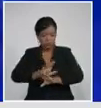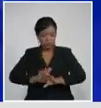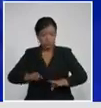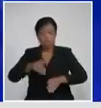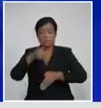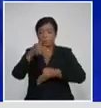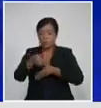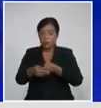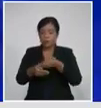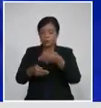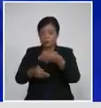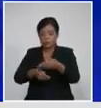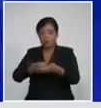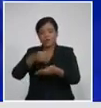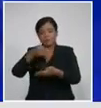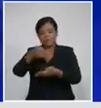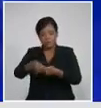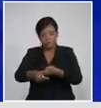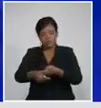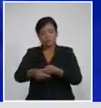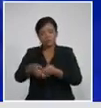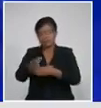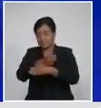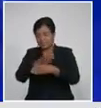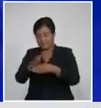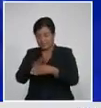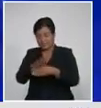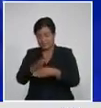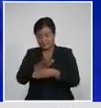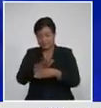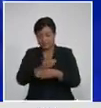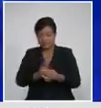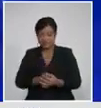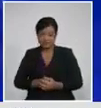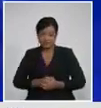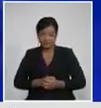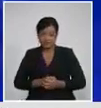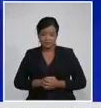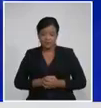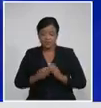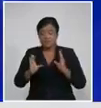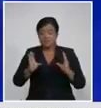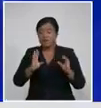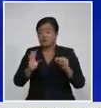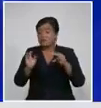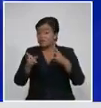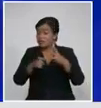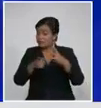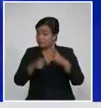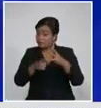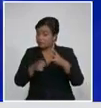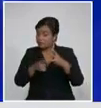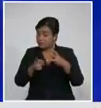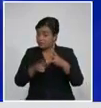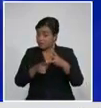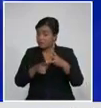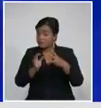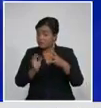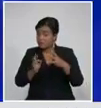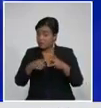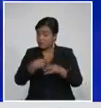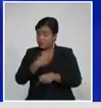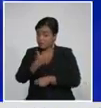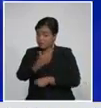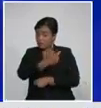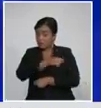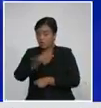que se encuentran divididos en dos componentes esenciales. La fase 3 de ensayos clínicos, por un lado, de nuestros candidatos vacunales, y